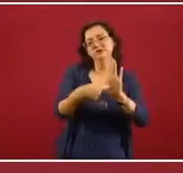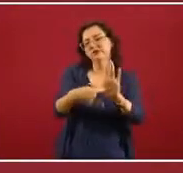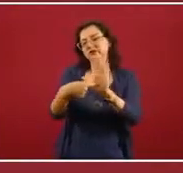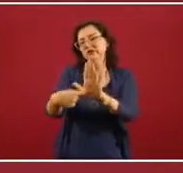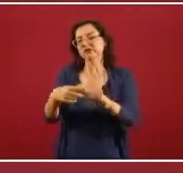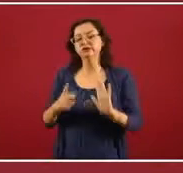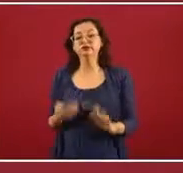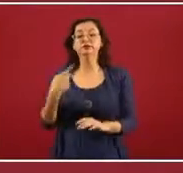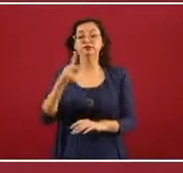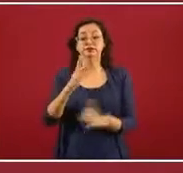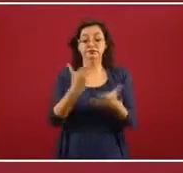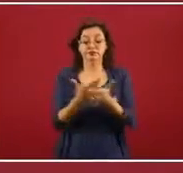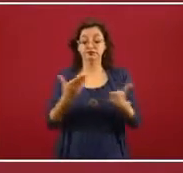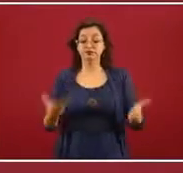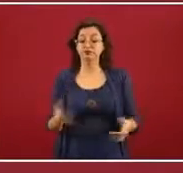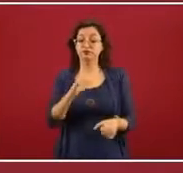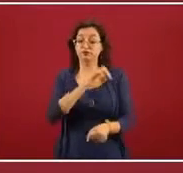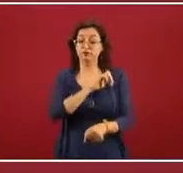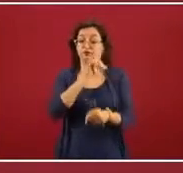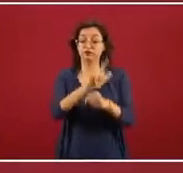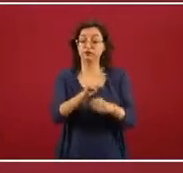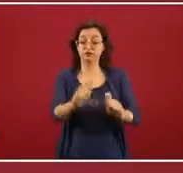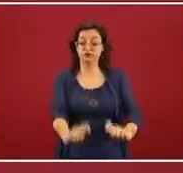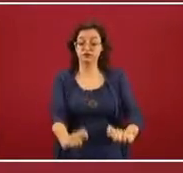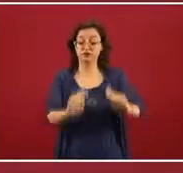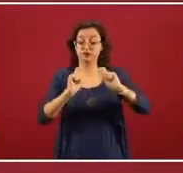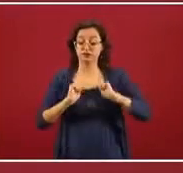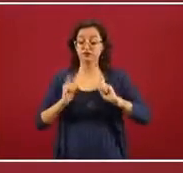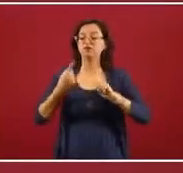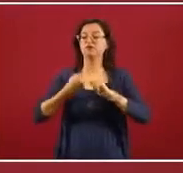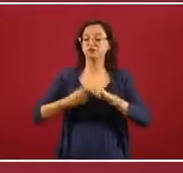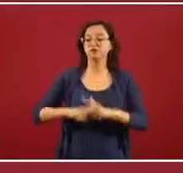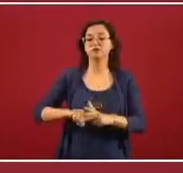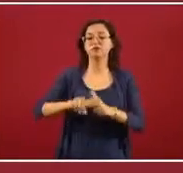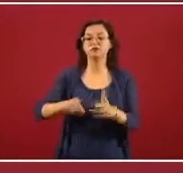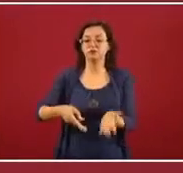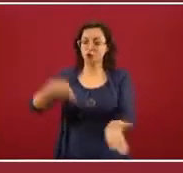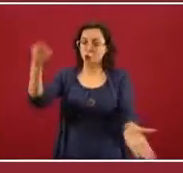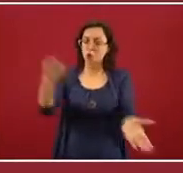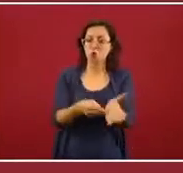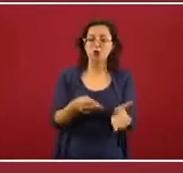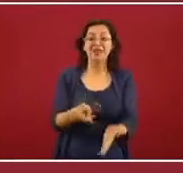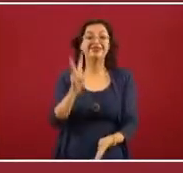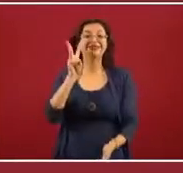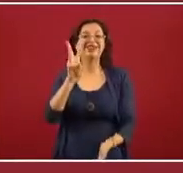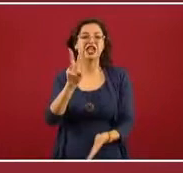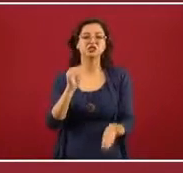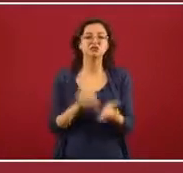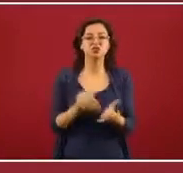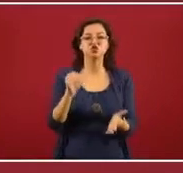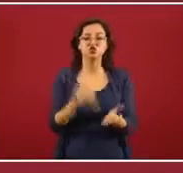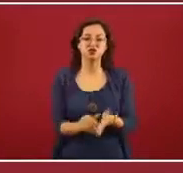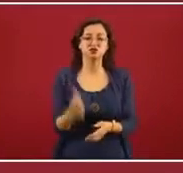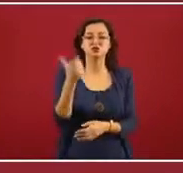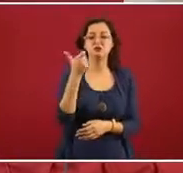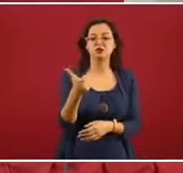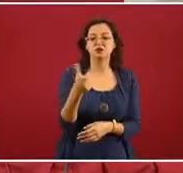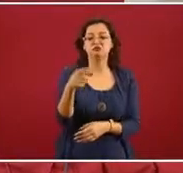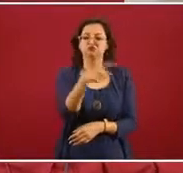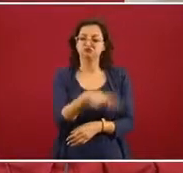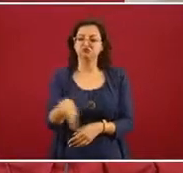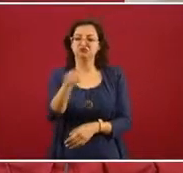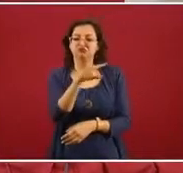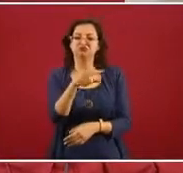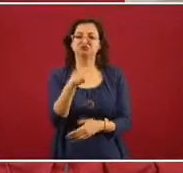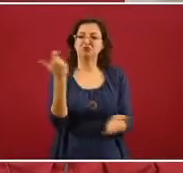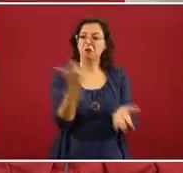facultades especiales. Nosotros vamos a empezar a ponerle una multa de 3 millones de pesos a los que tengan